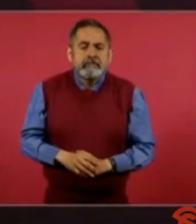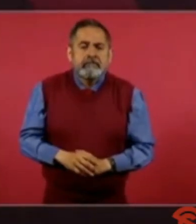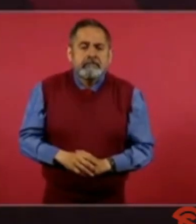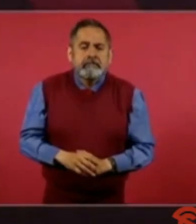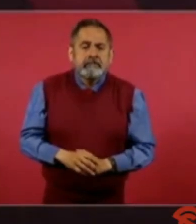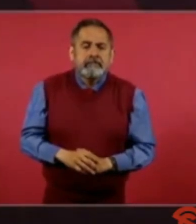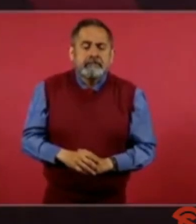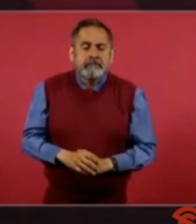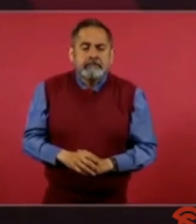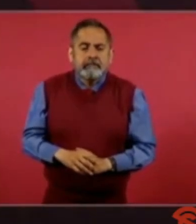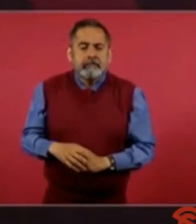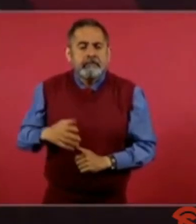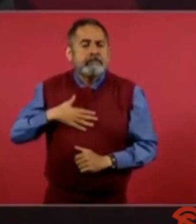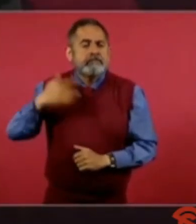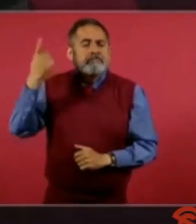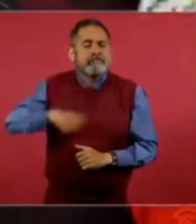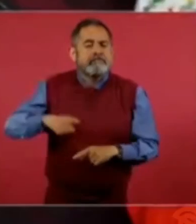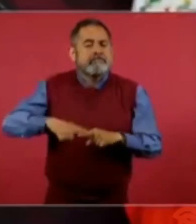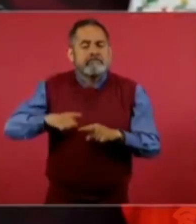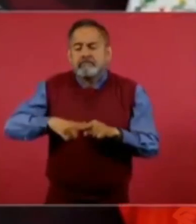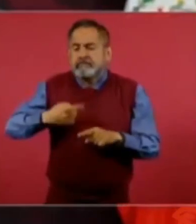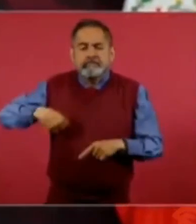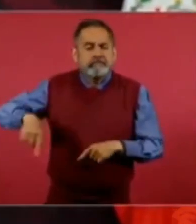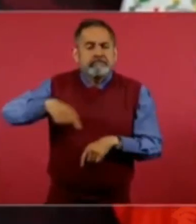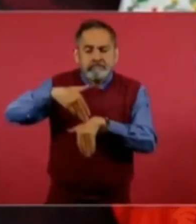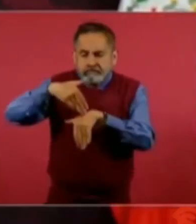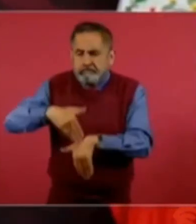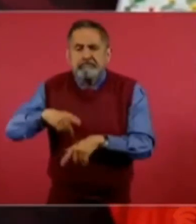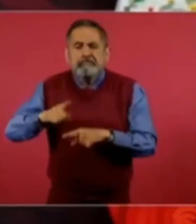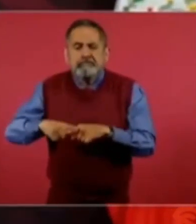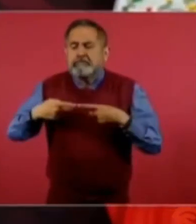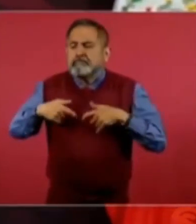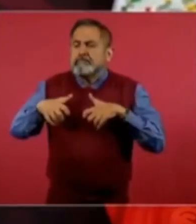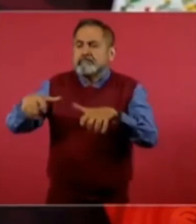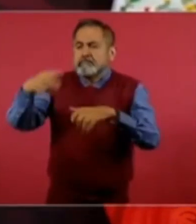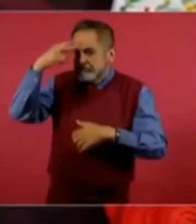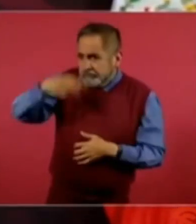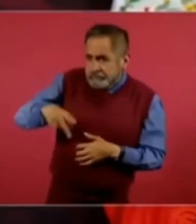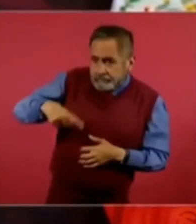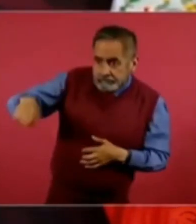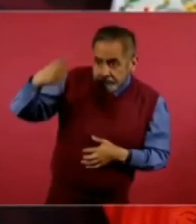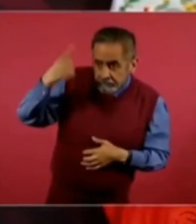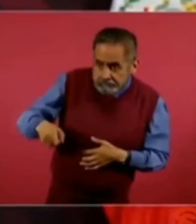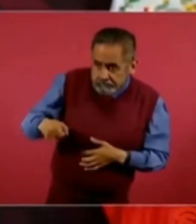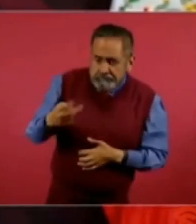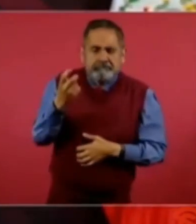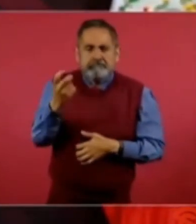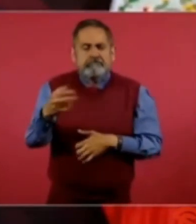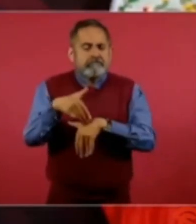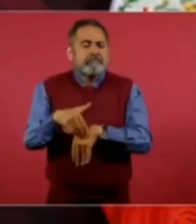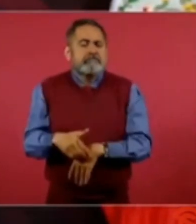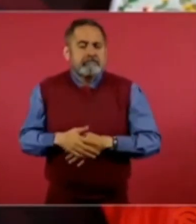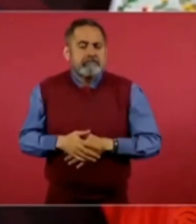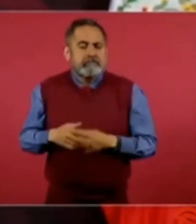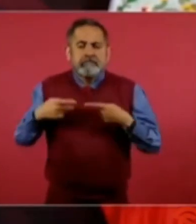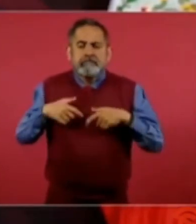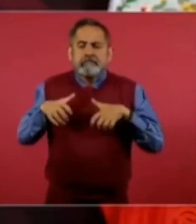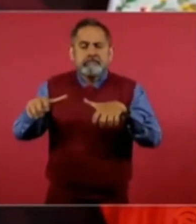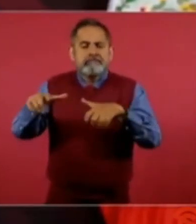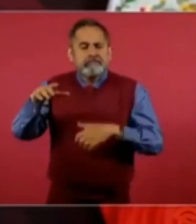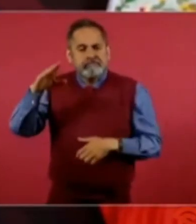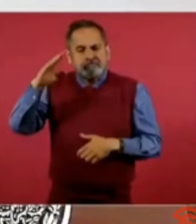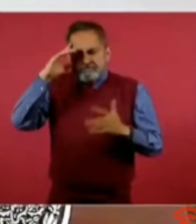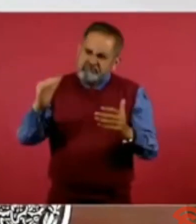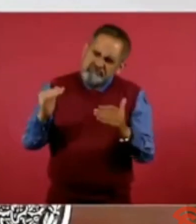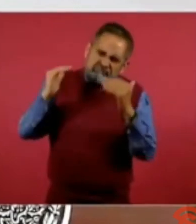nuestro amo es el pueblo de México porque el pueblo de México es el